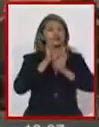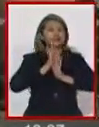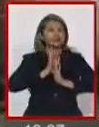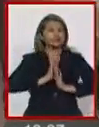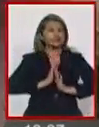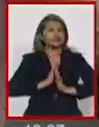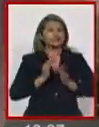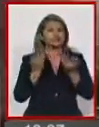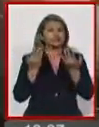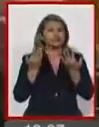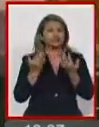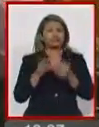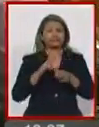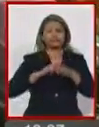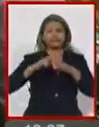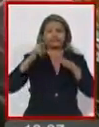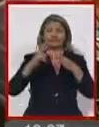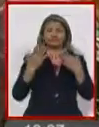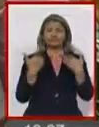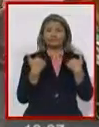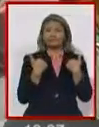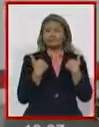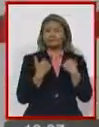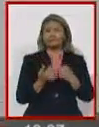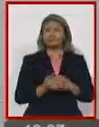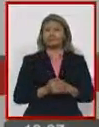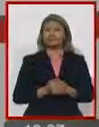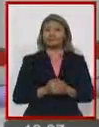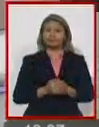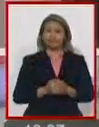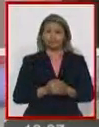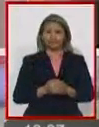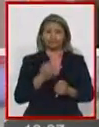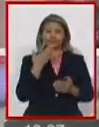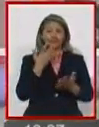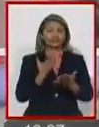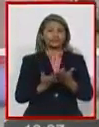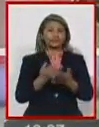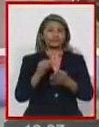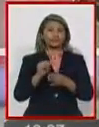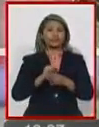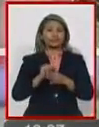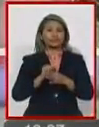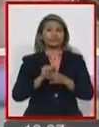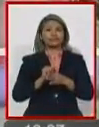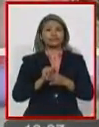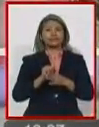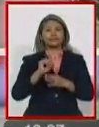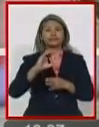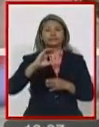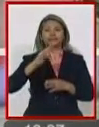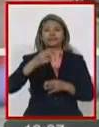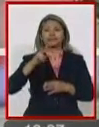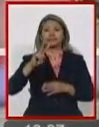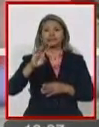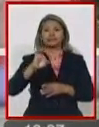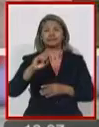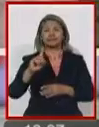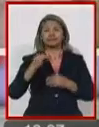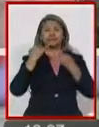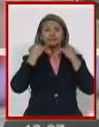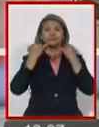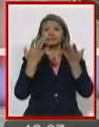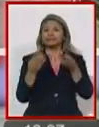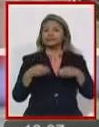más optimista con los resultados que vayan a arrojar en cuanto a estas pruebas que se le está practicando al señor Carlos Chávez. Esta es la